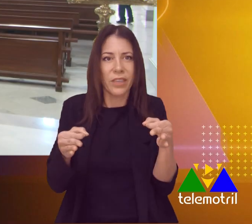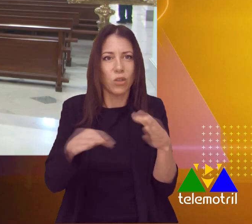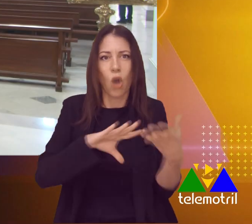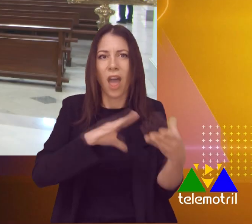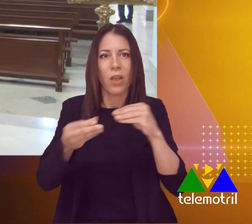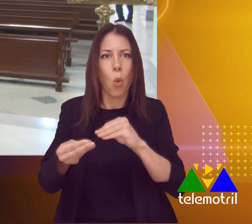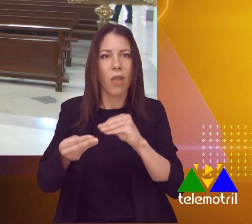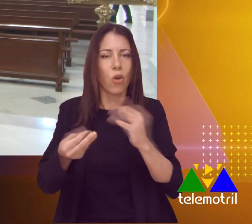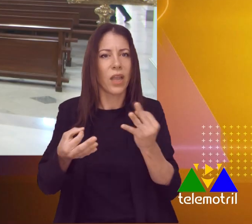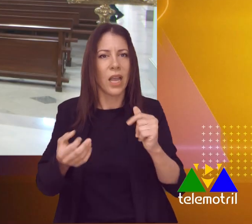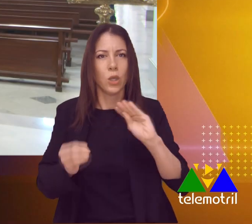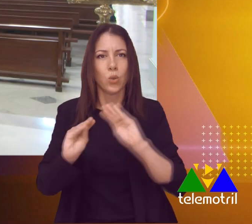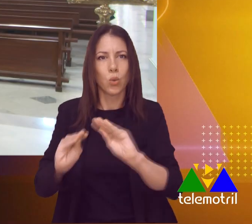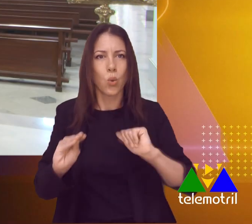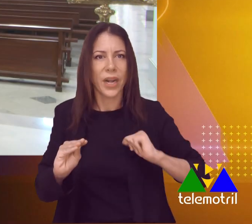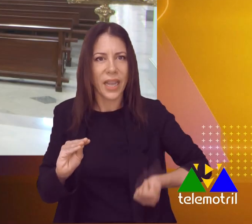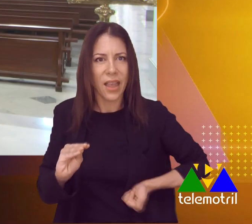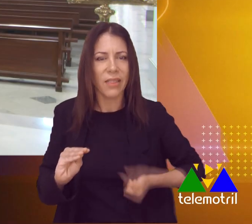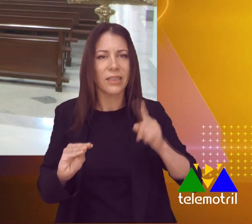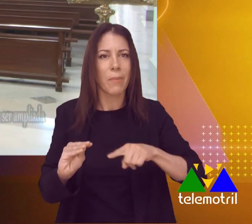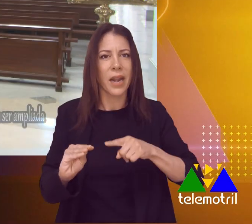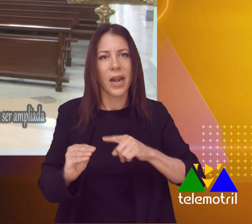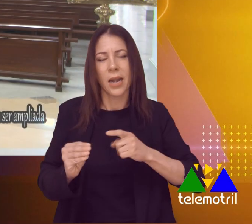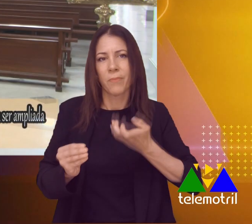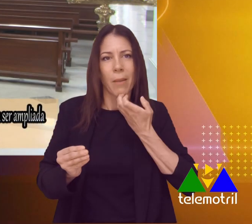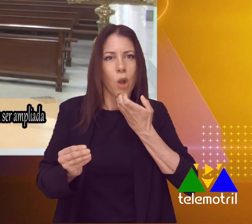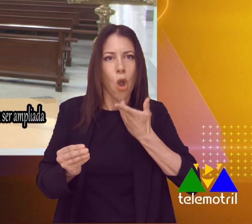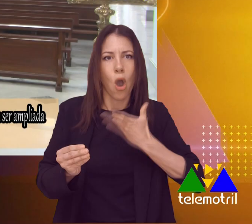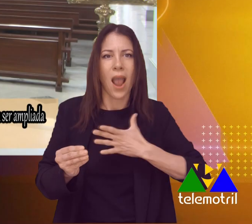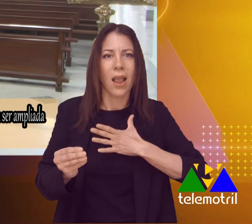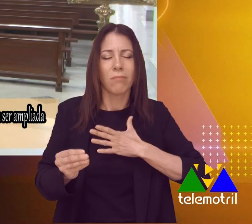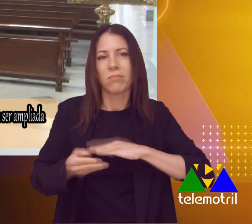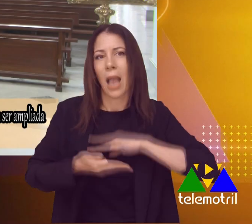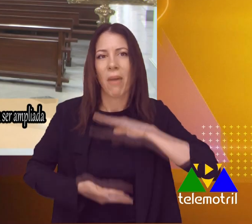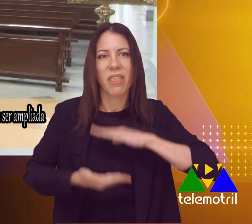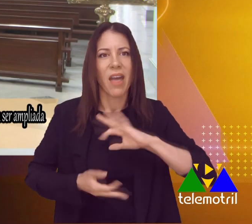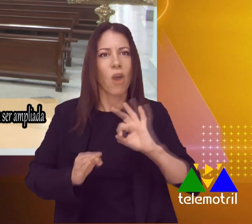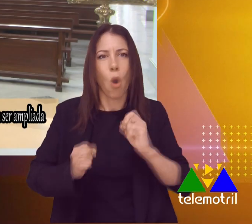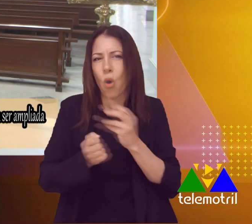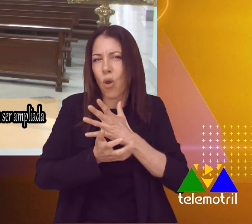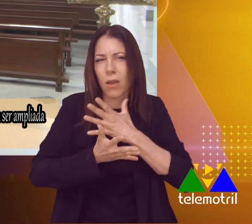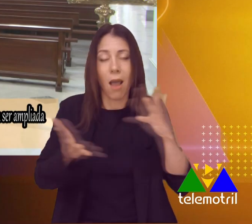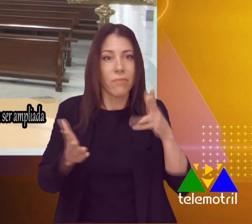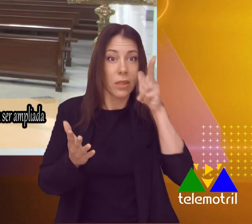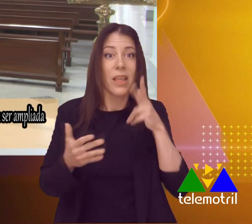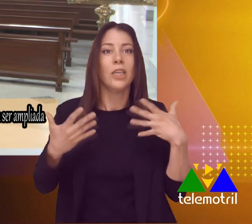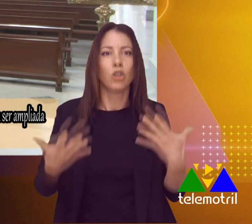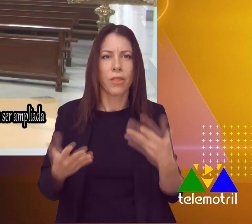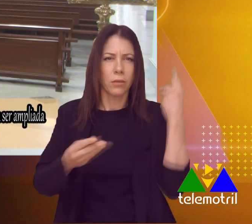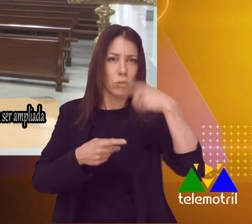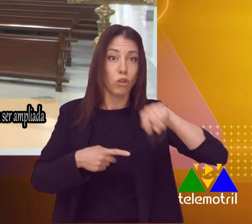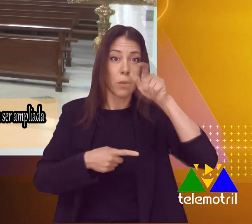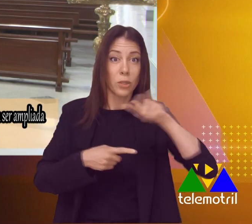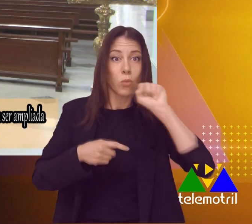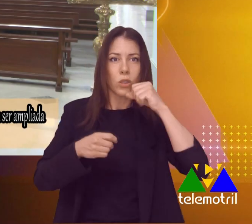su riqueza y a su capacidad y a su grandeza, ¿no? Y empiezan a pensar que había que ampliar